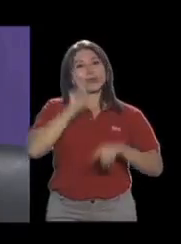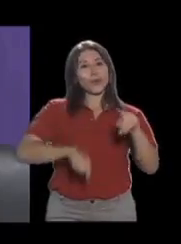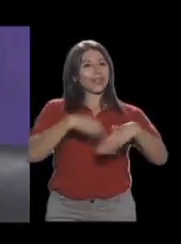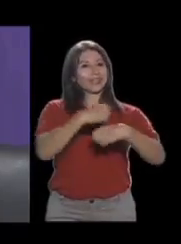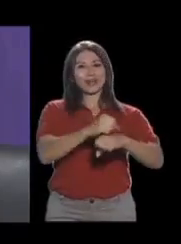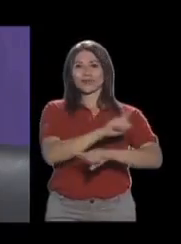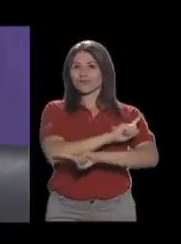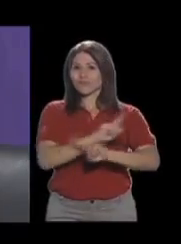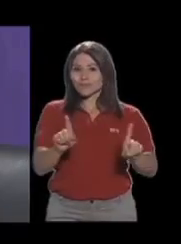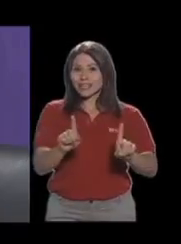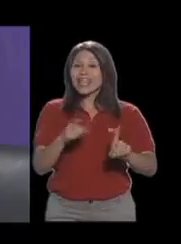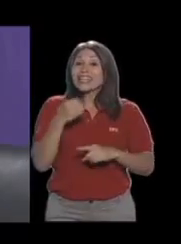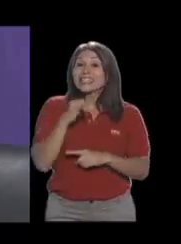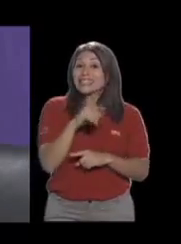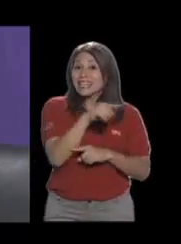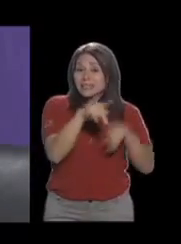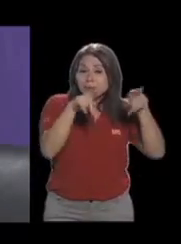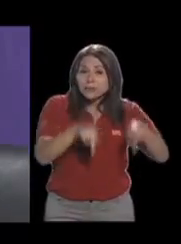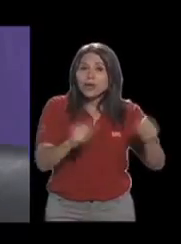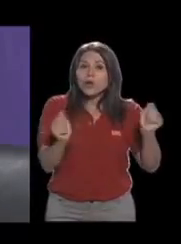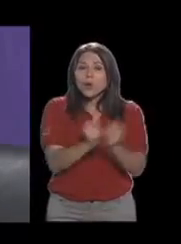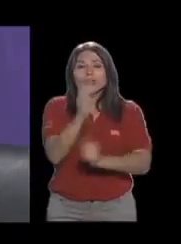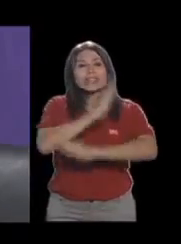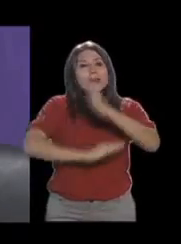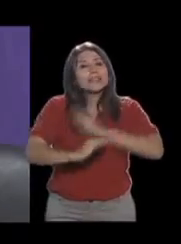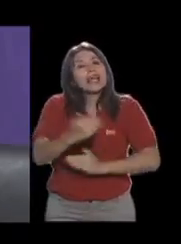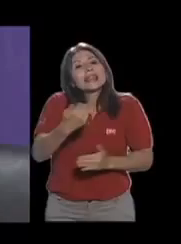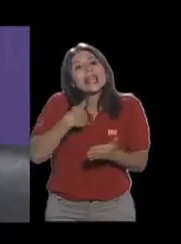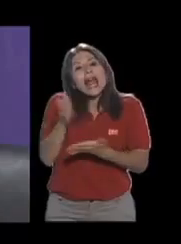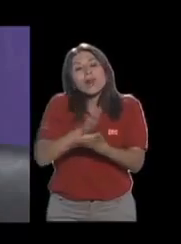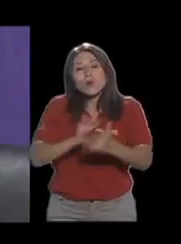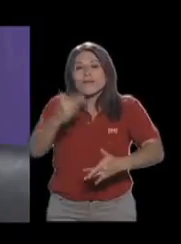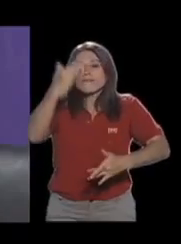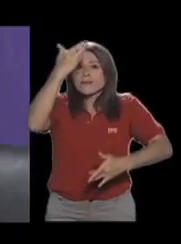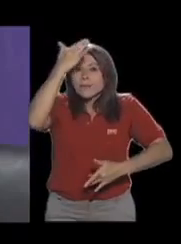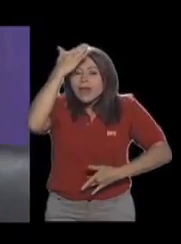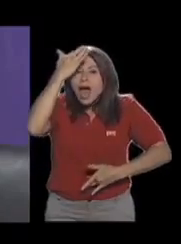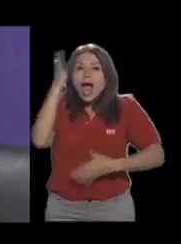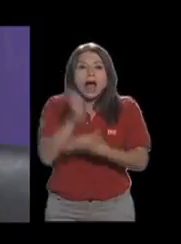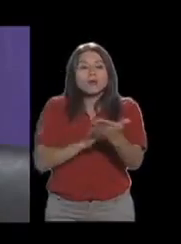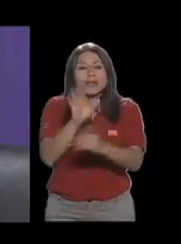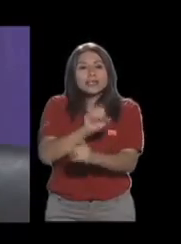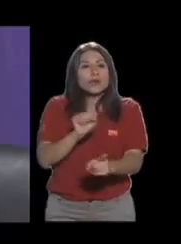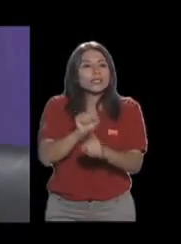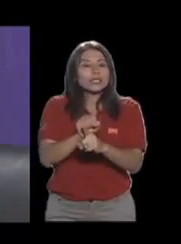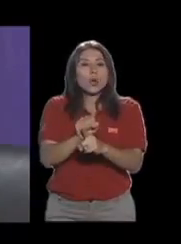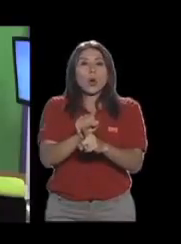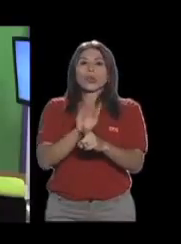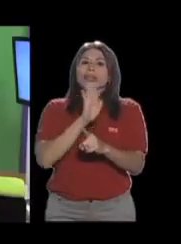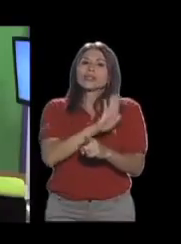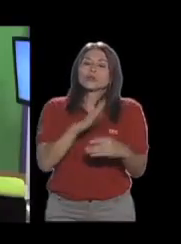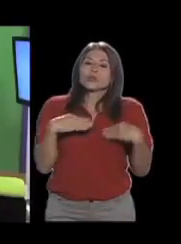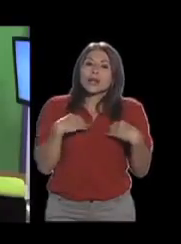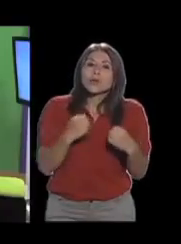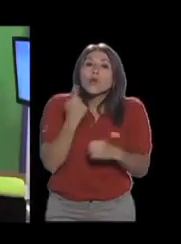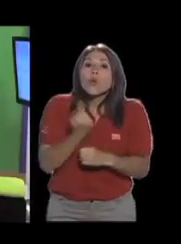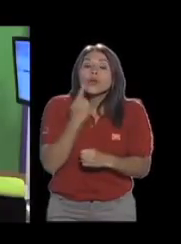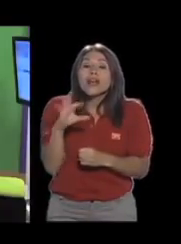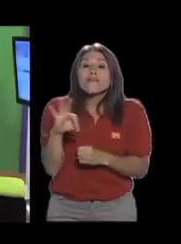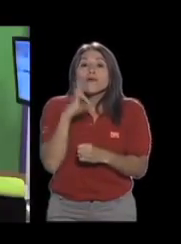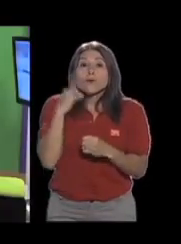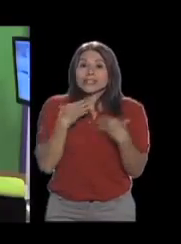que presenta una condición médica, una enfermedad, que para la única forma de salvarle la vida es esterilizándolo,